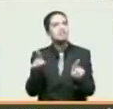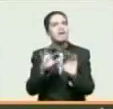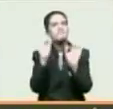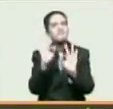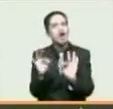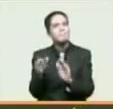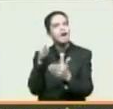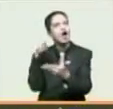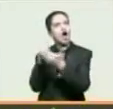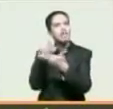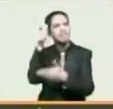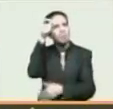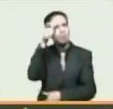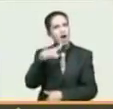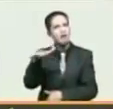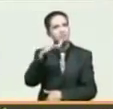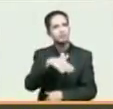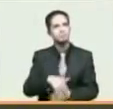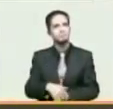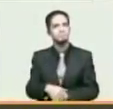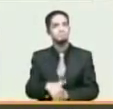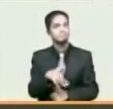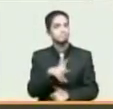pueblo. Es criminal.